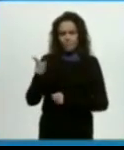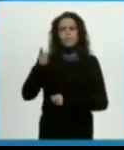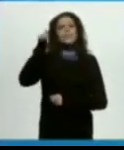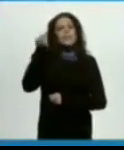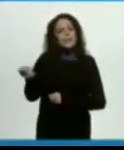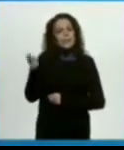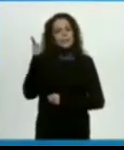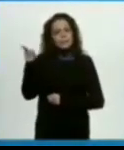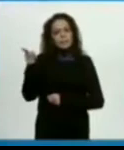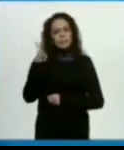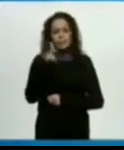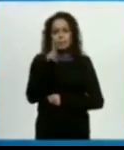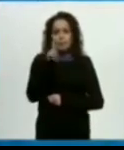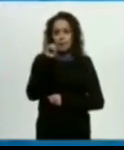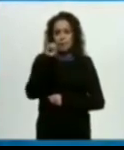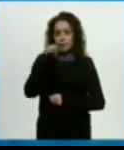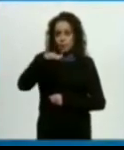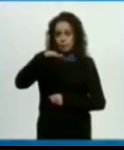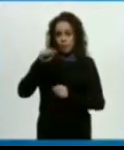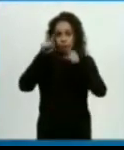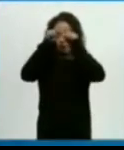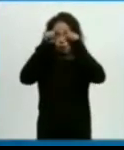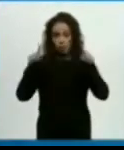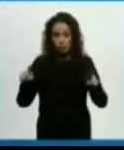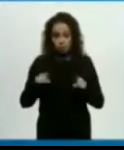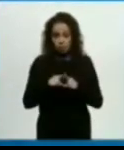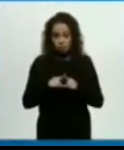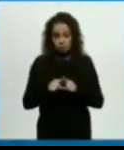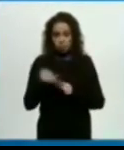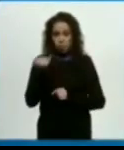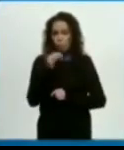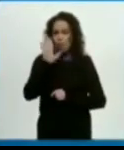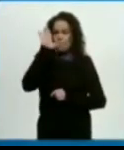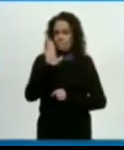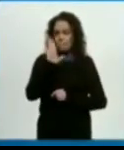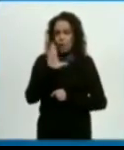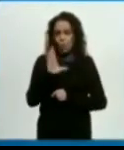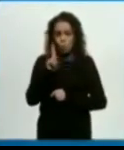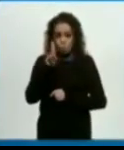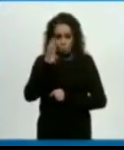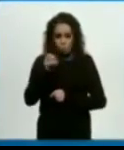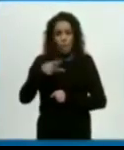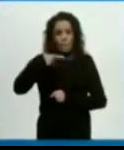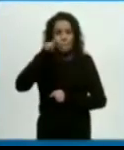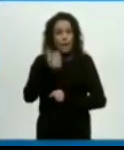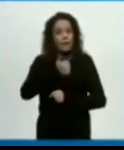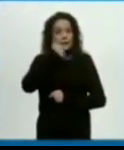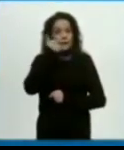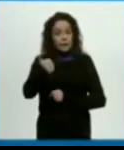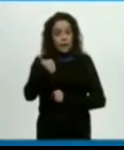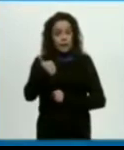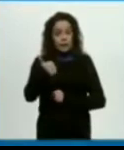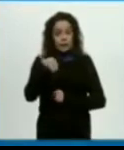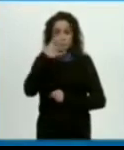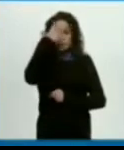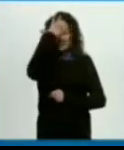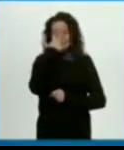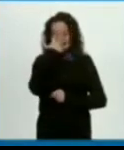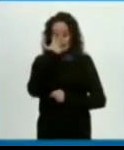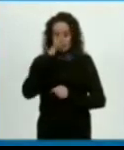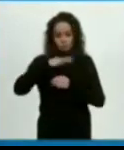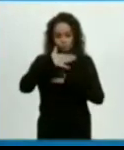prisma rectangular. Como pueden ver, se parece al cubo, pero en vez de tener seis caras en forma de